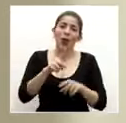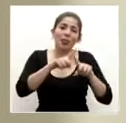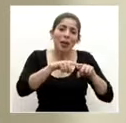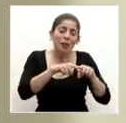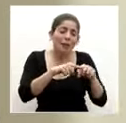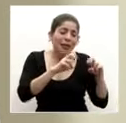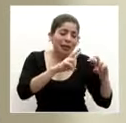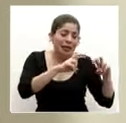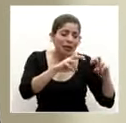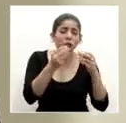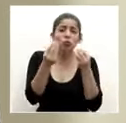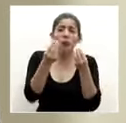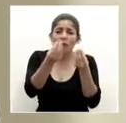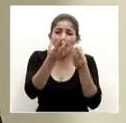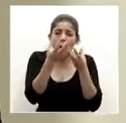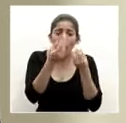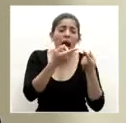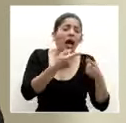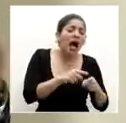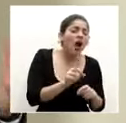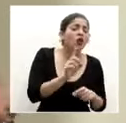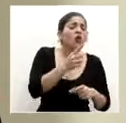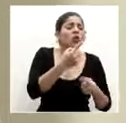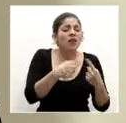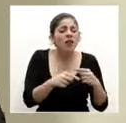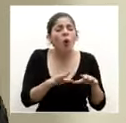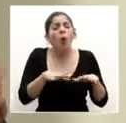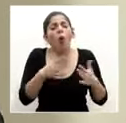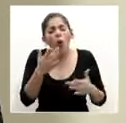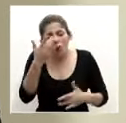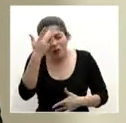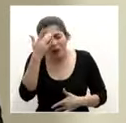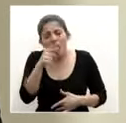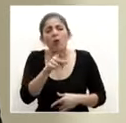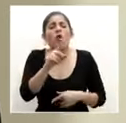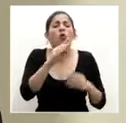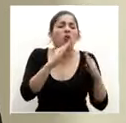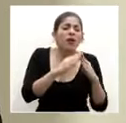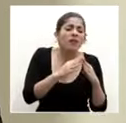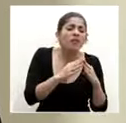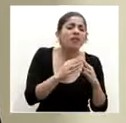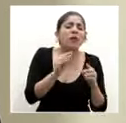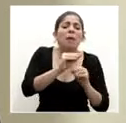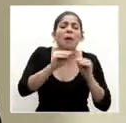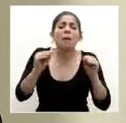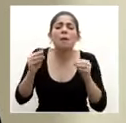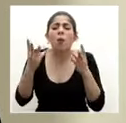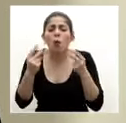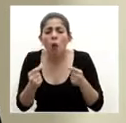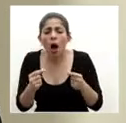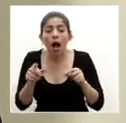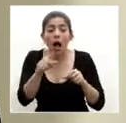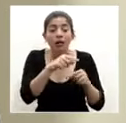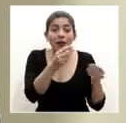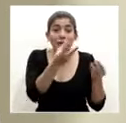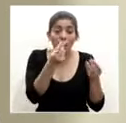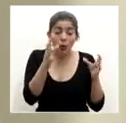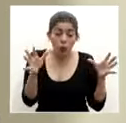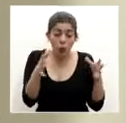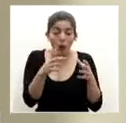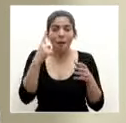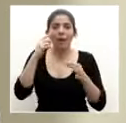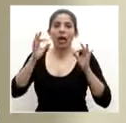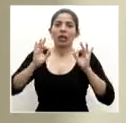ese comportamiento de los casos, dónde se han dado, cómo se distribuyen, cómo han surgido, para poder tomar una decisión tan fuerte